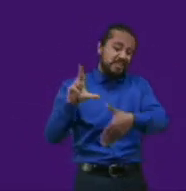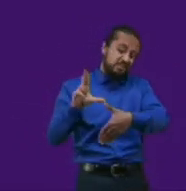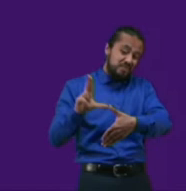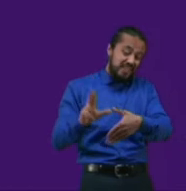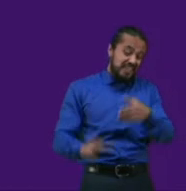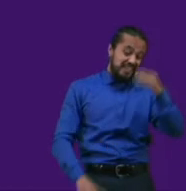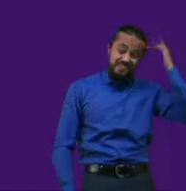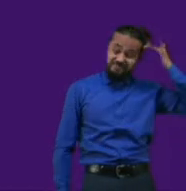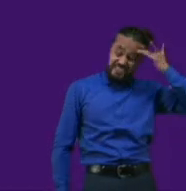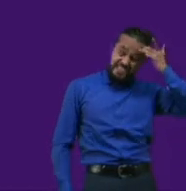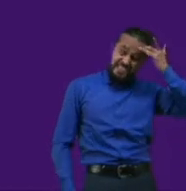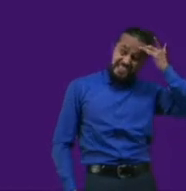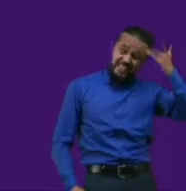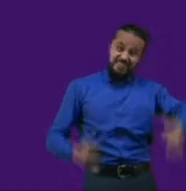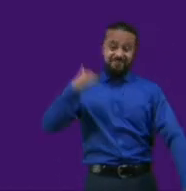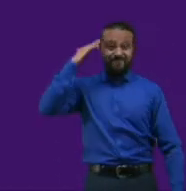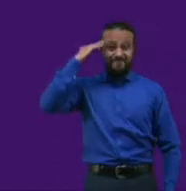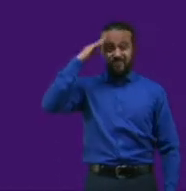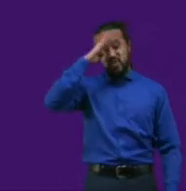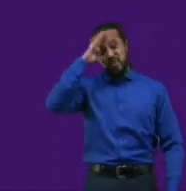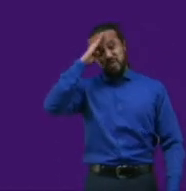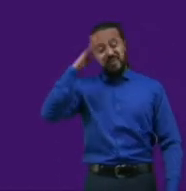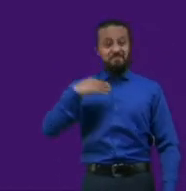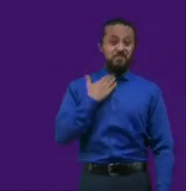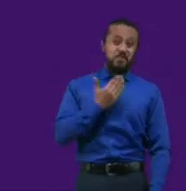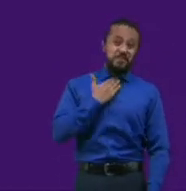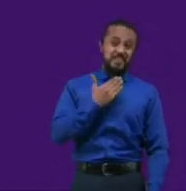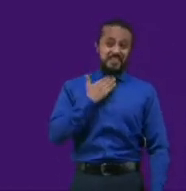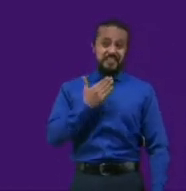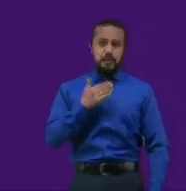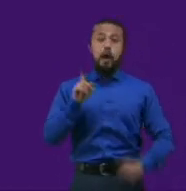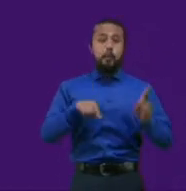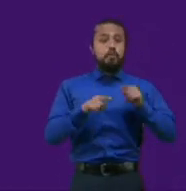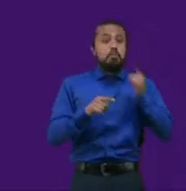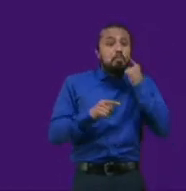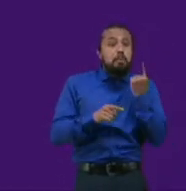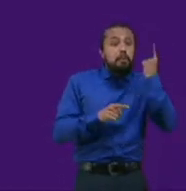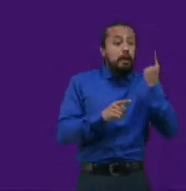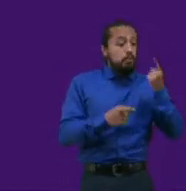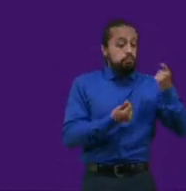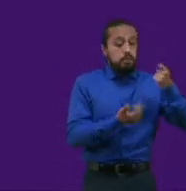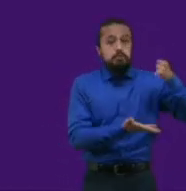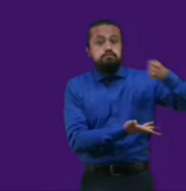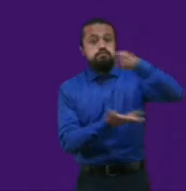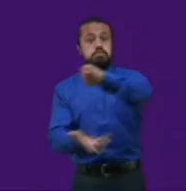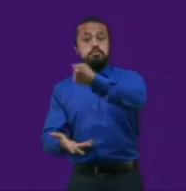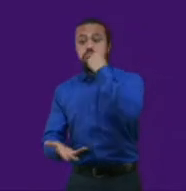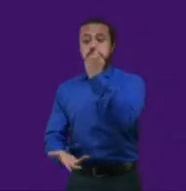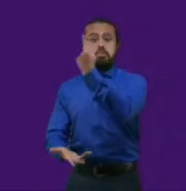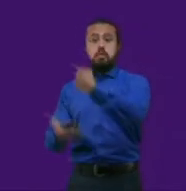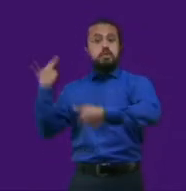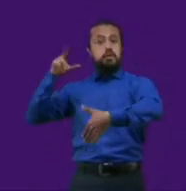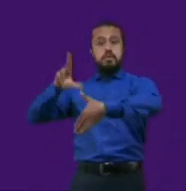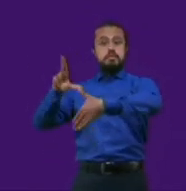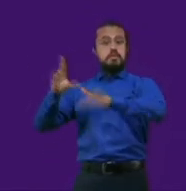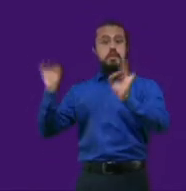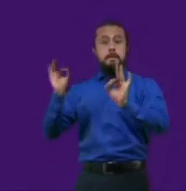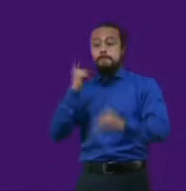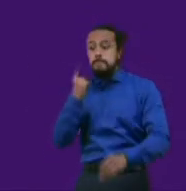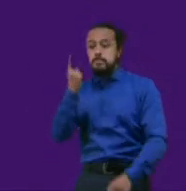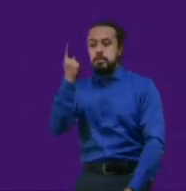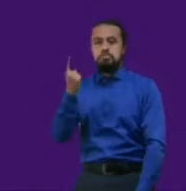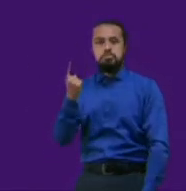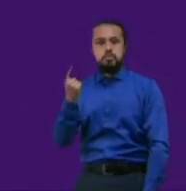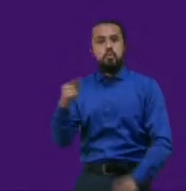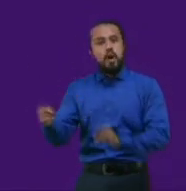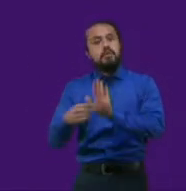hicieron su primera inversión. Muchos de estos fondos era su primera inversión en la historia en Latinoamérica. Y gracias a Dios, pues hemos